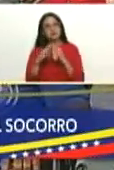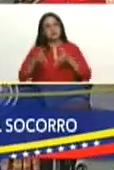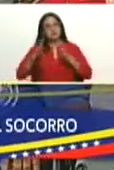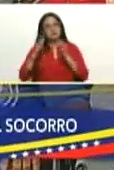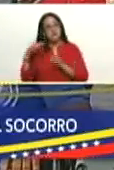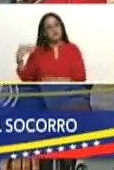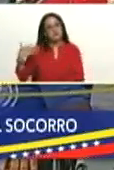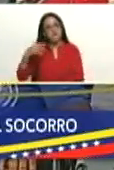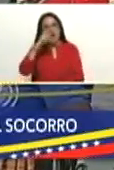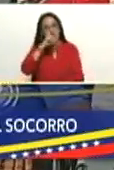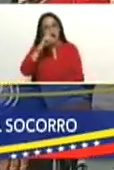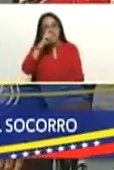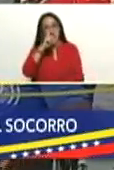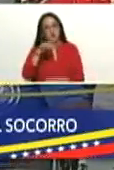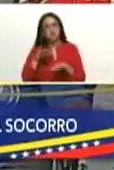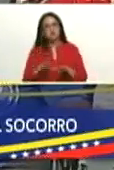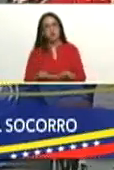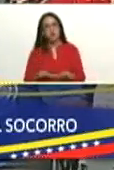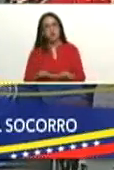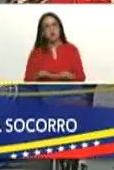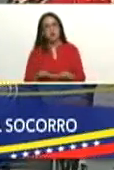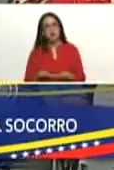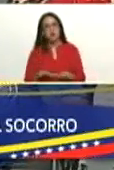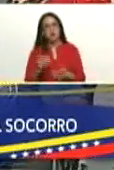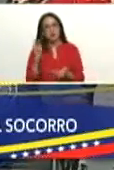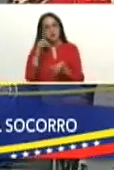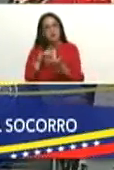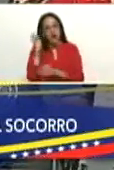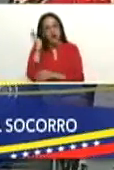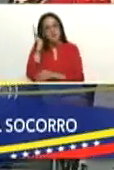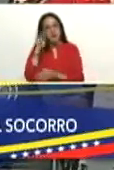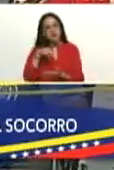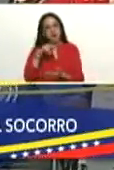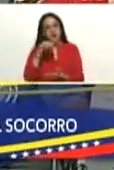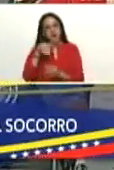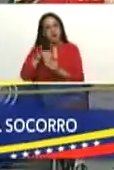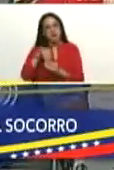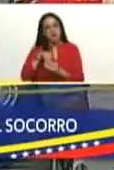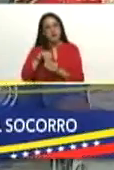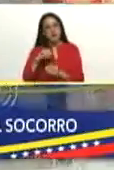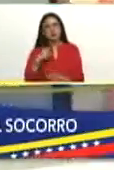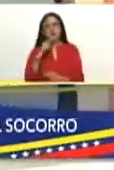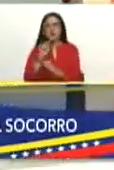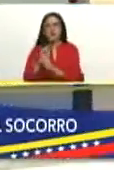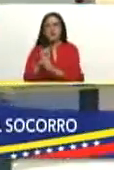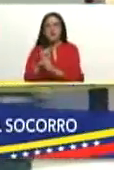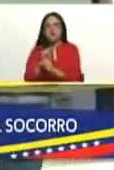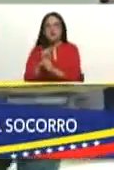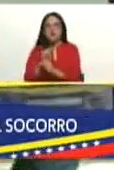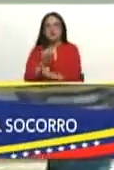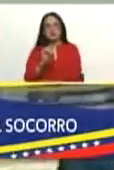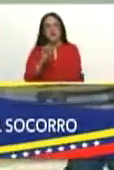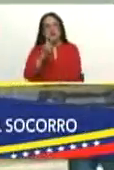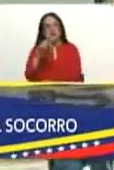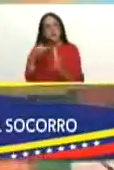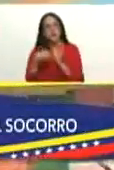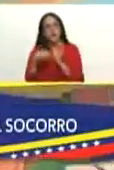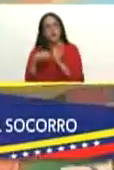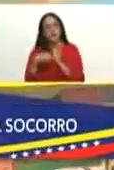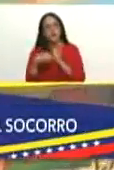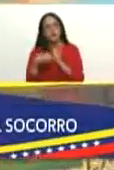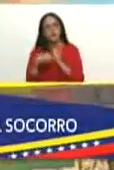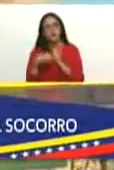varios años paralizado. Cuando usted vino en campaña electoral, yo le dije que habían dos deudas con García